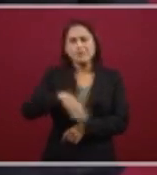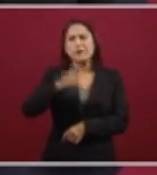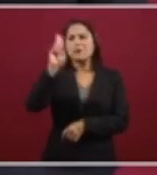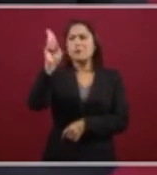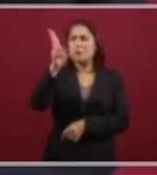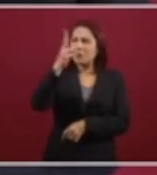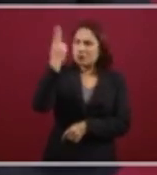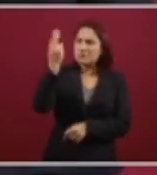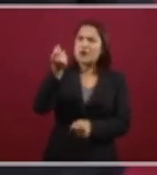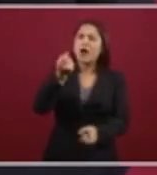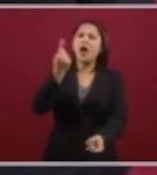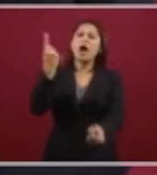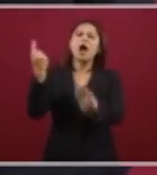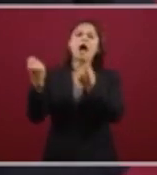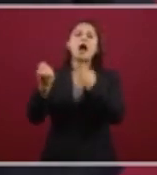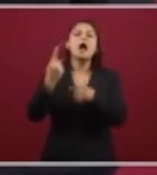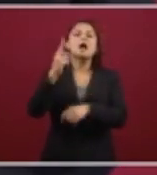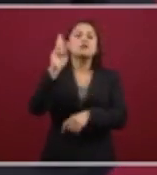en algunas